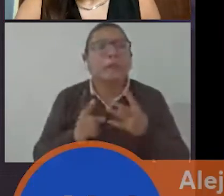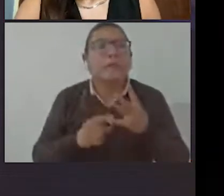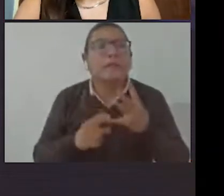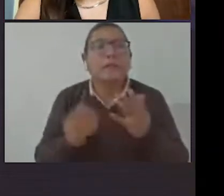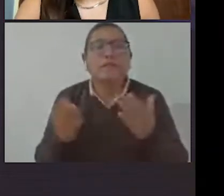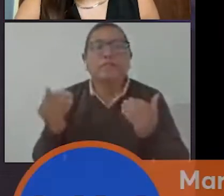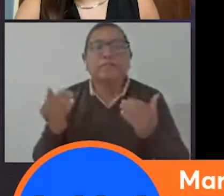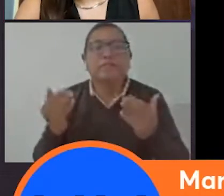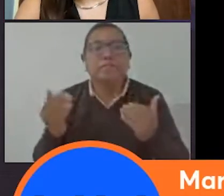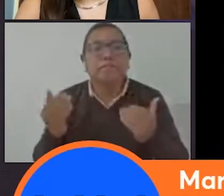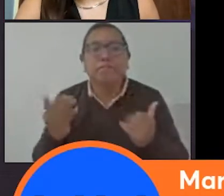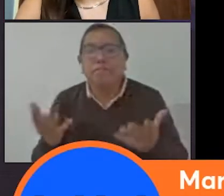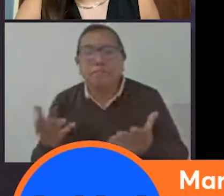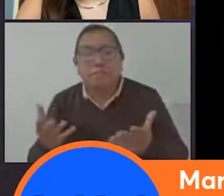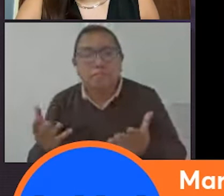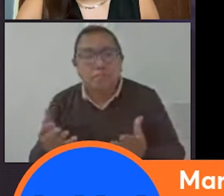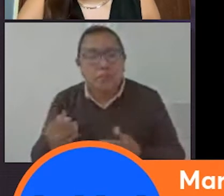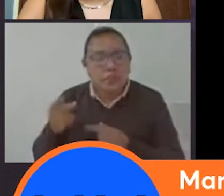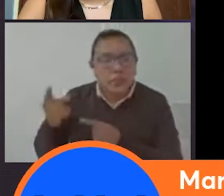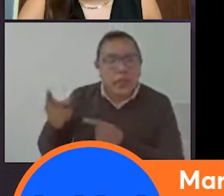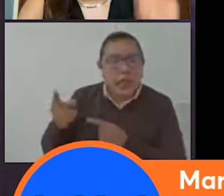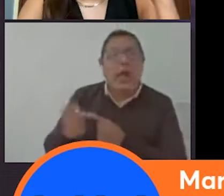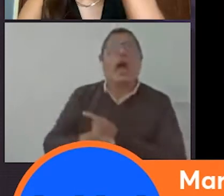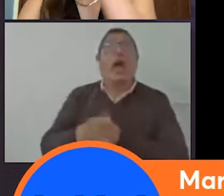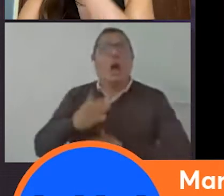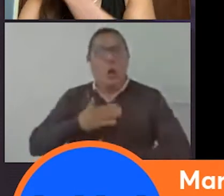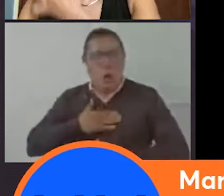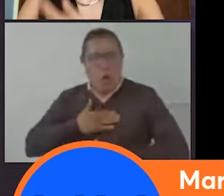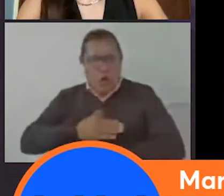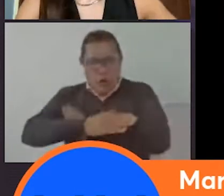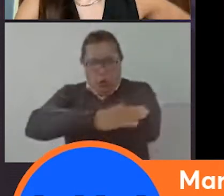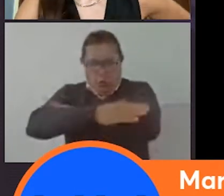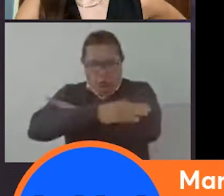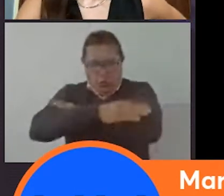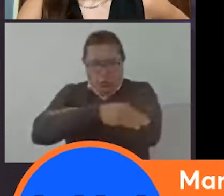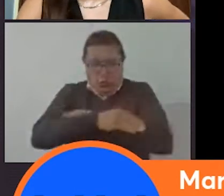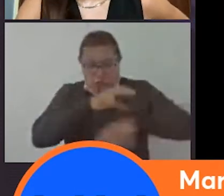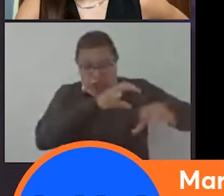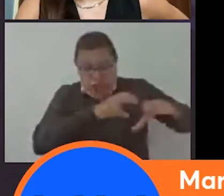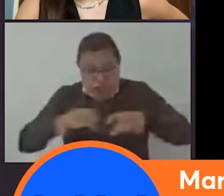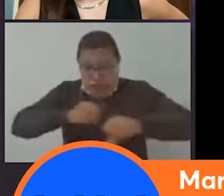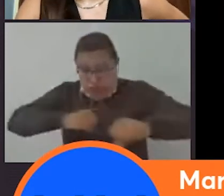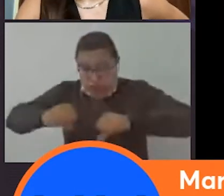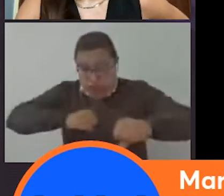leer. María Fernanda Medellín, disciplina. Ok.